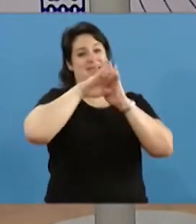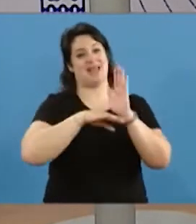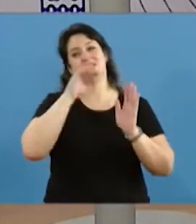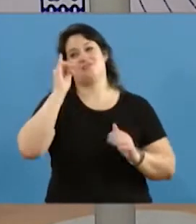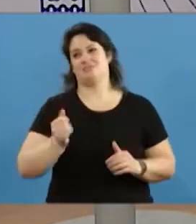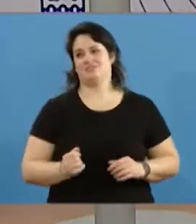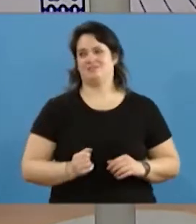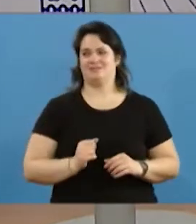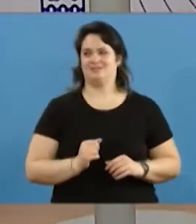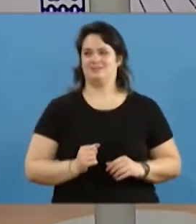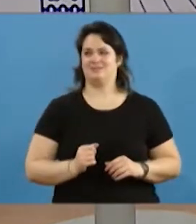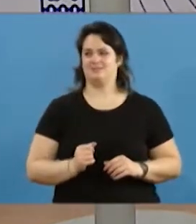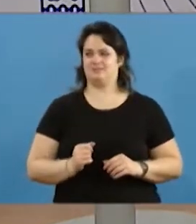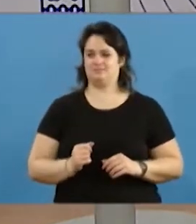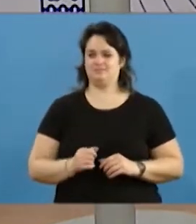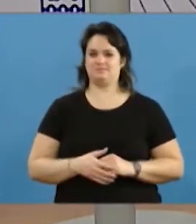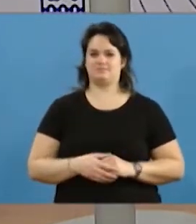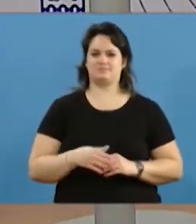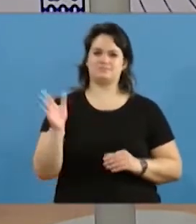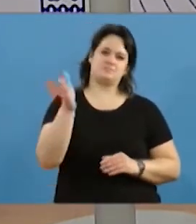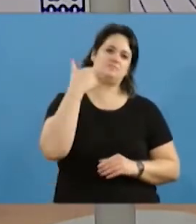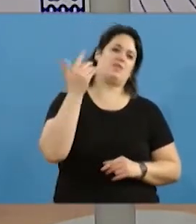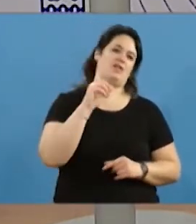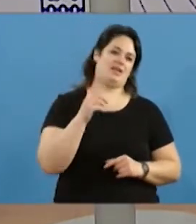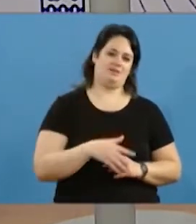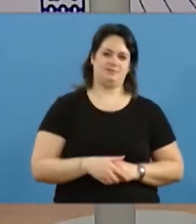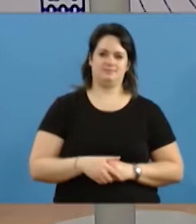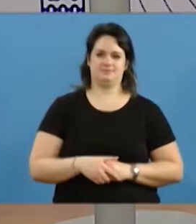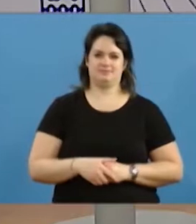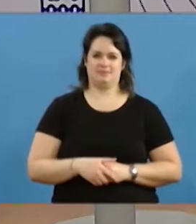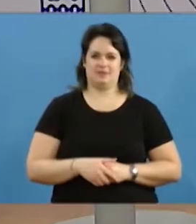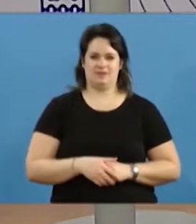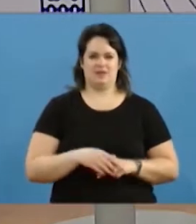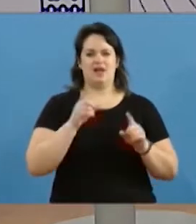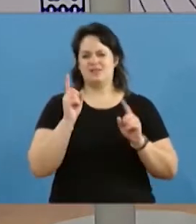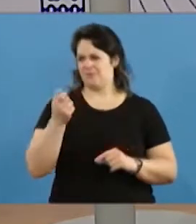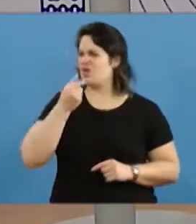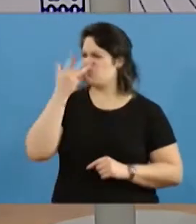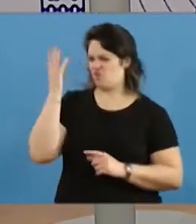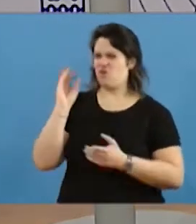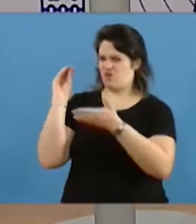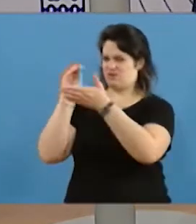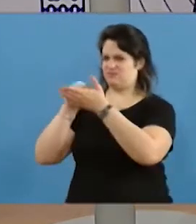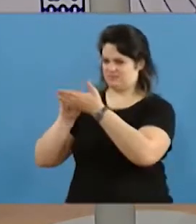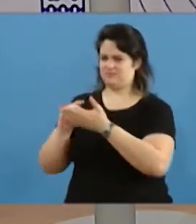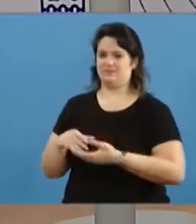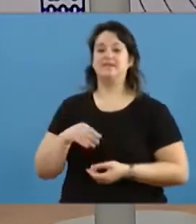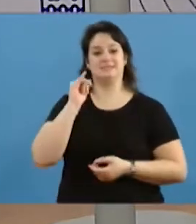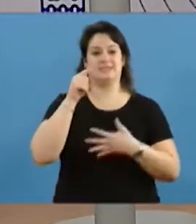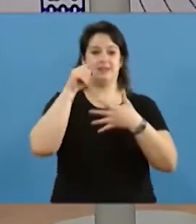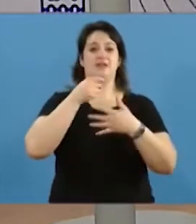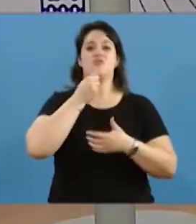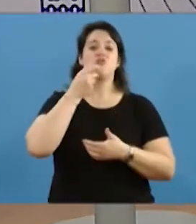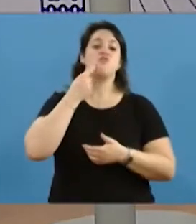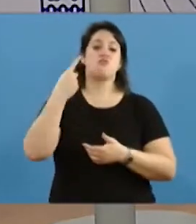¿Sí? Bien. No es que tenemos todas. Podemos usar color para marcarlas. También podemos usar 5 colores